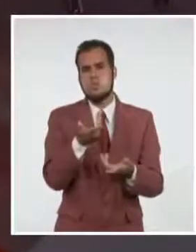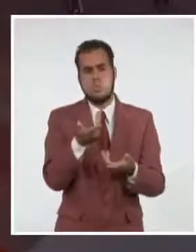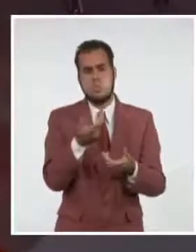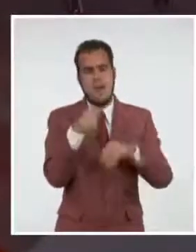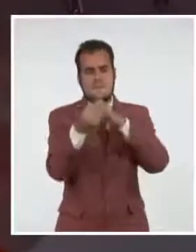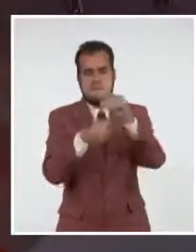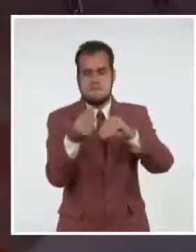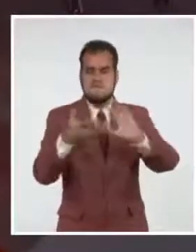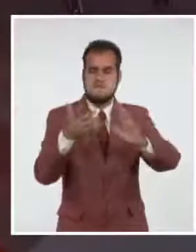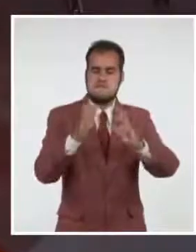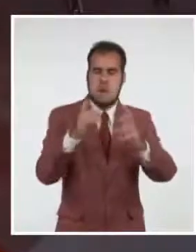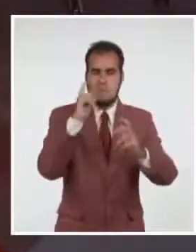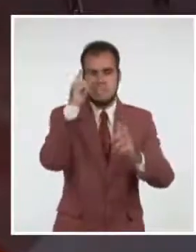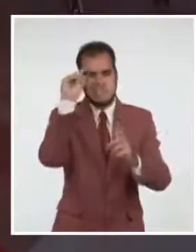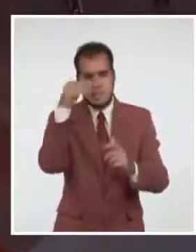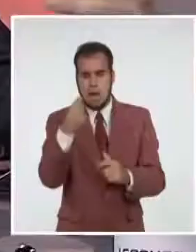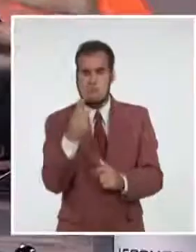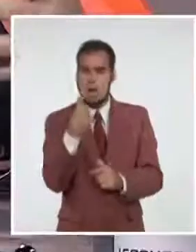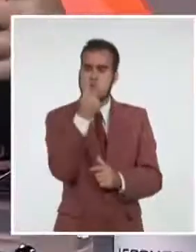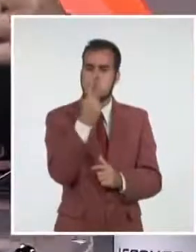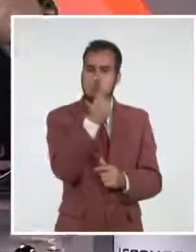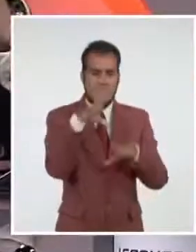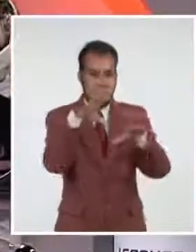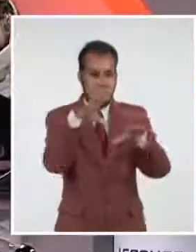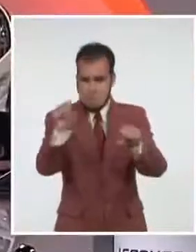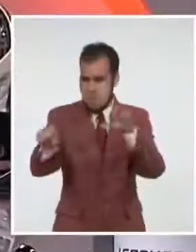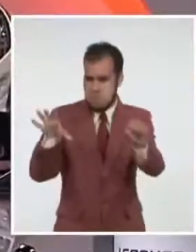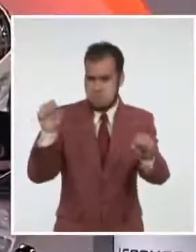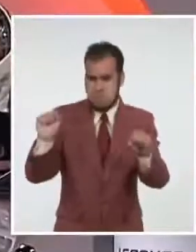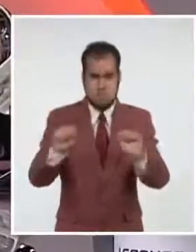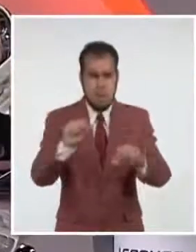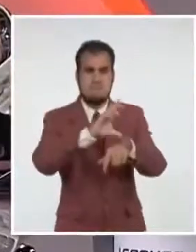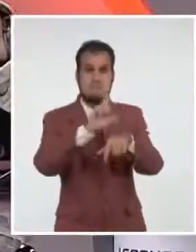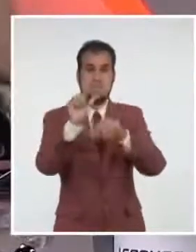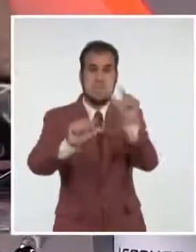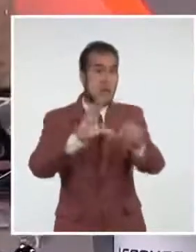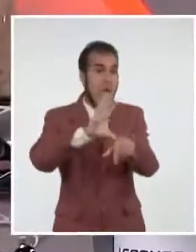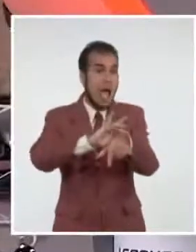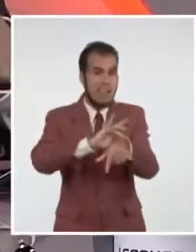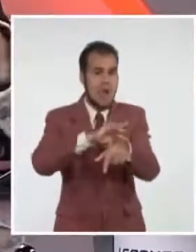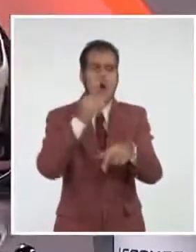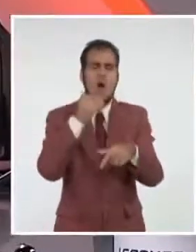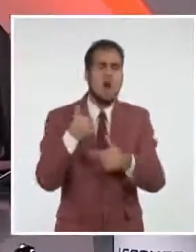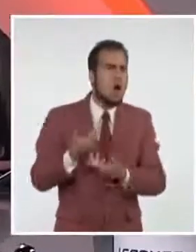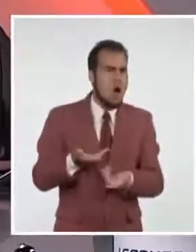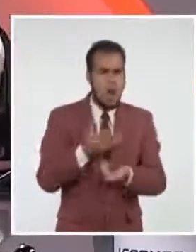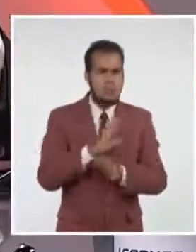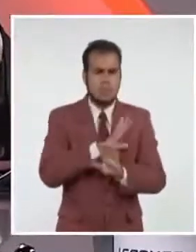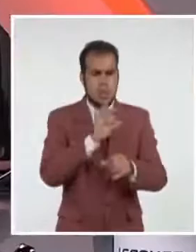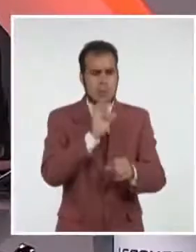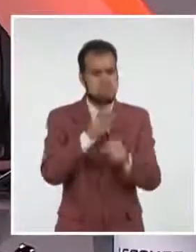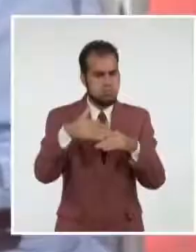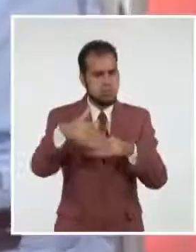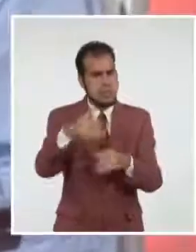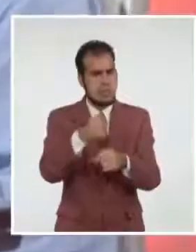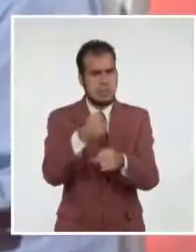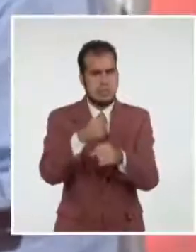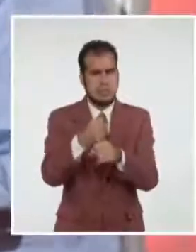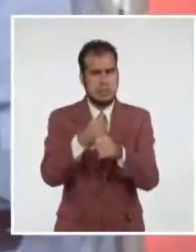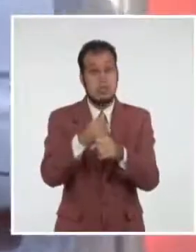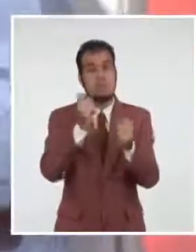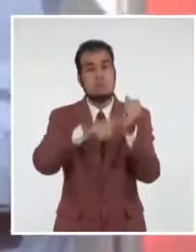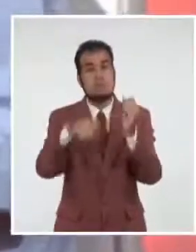conducta diagnóstica en el país y cómo se está eso pues ya poniendo en práctica en las diferentes provincias?